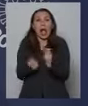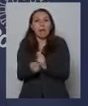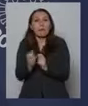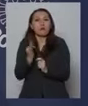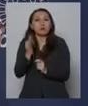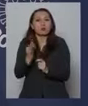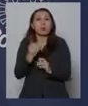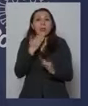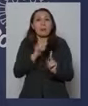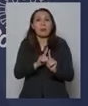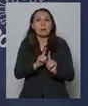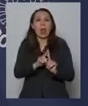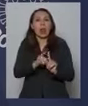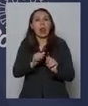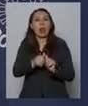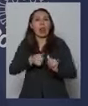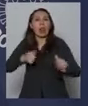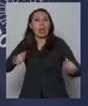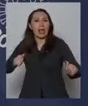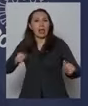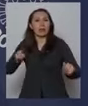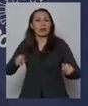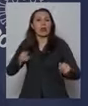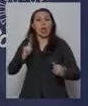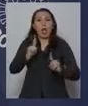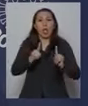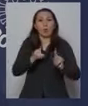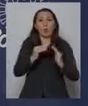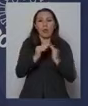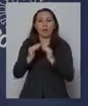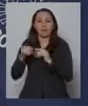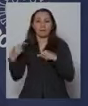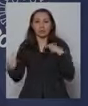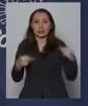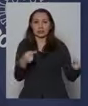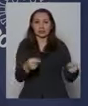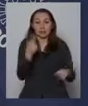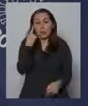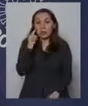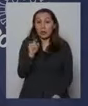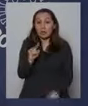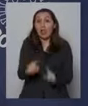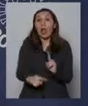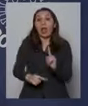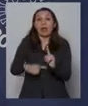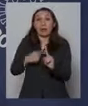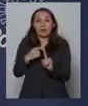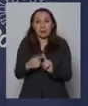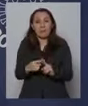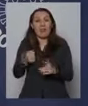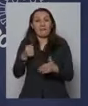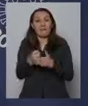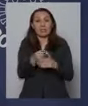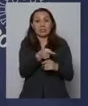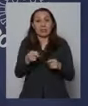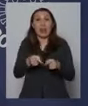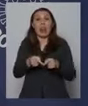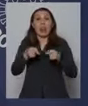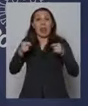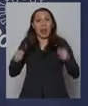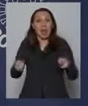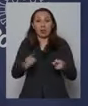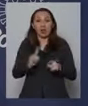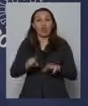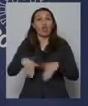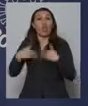al alejamiento del establecimiento de parte de los vecinos. Pero esto se sumó también a un fin de semana largo en donde no